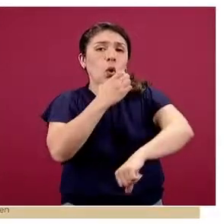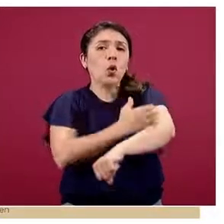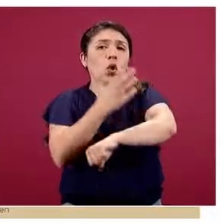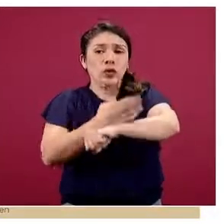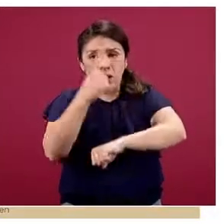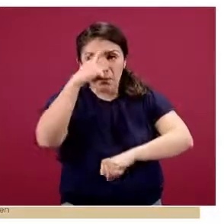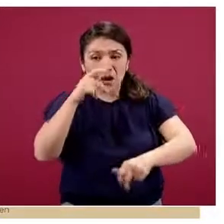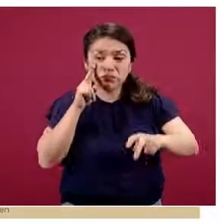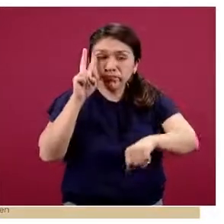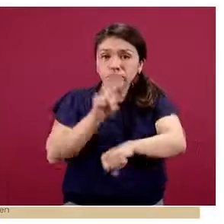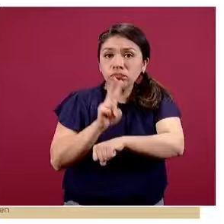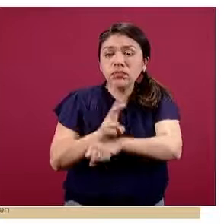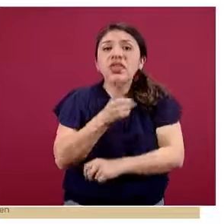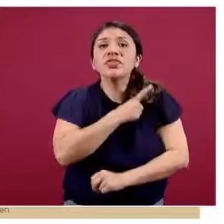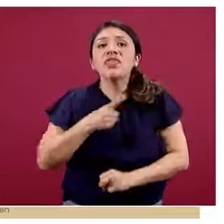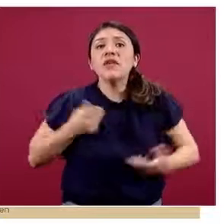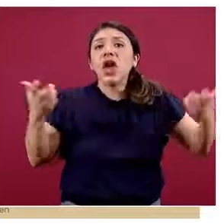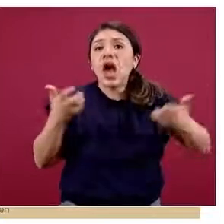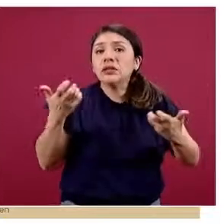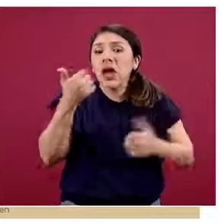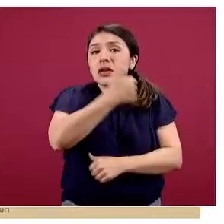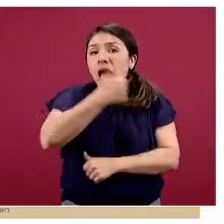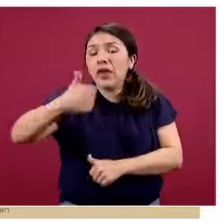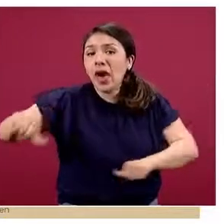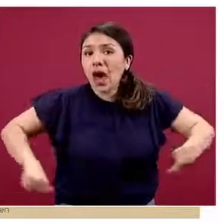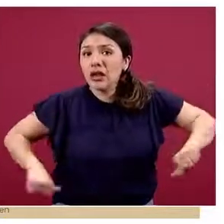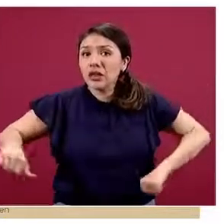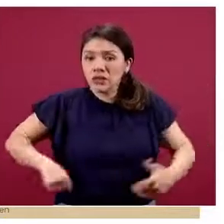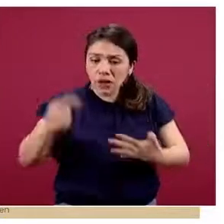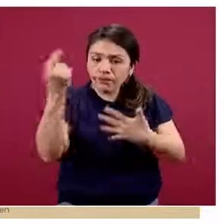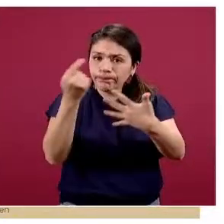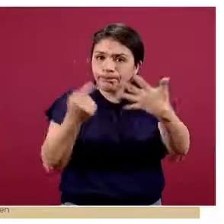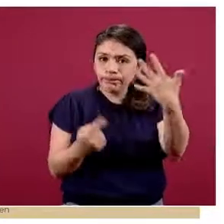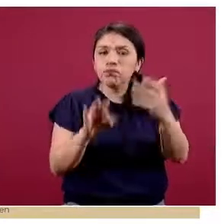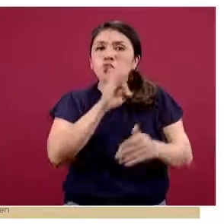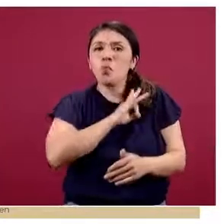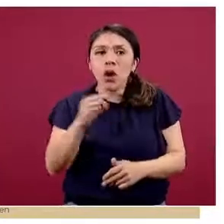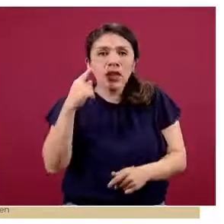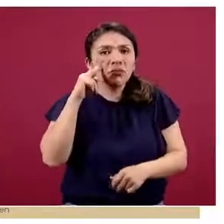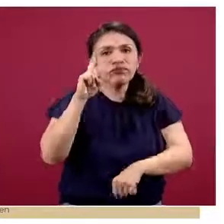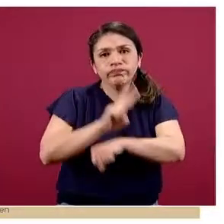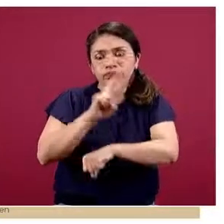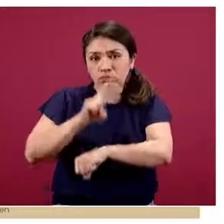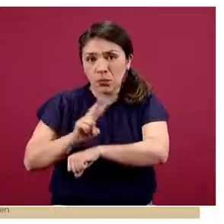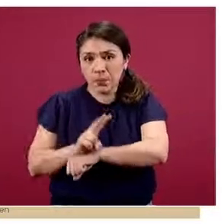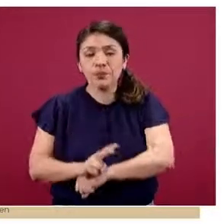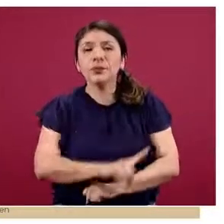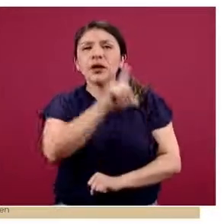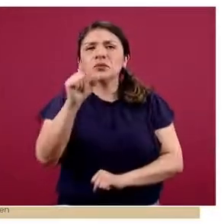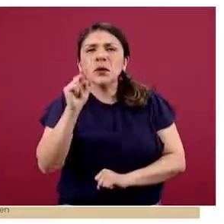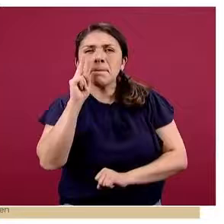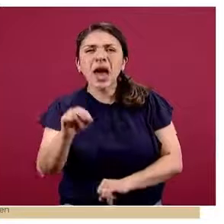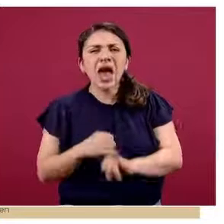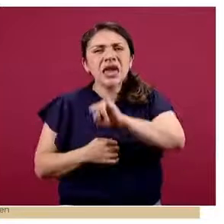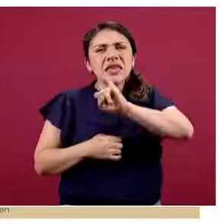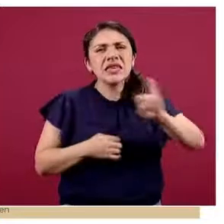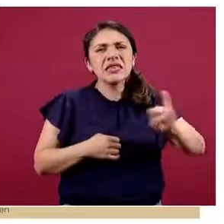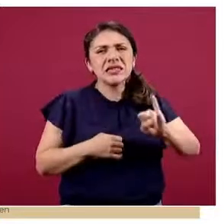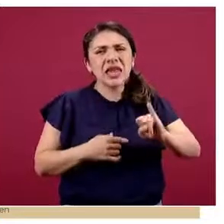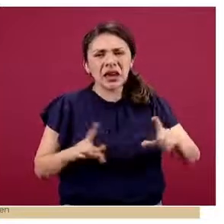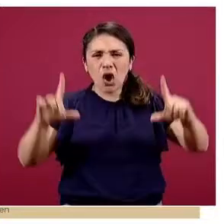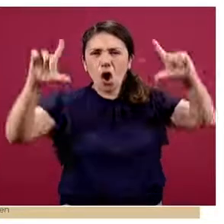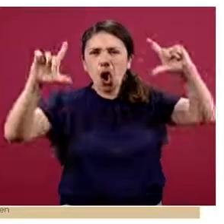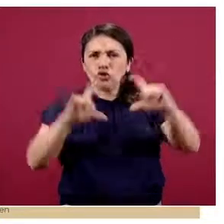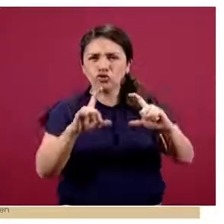las actividades que deben de realizar cada secretaría o cada sector. Y luego del lado izquierdo, en el óvalo más